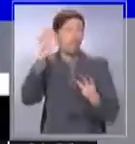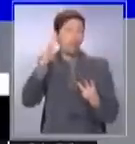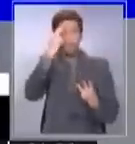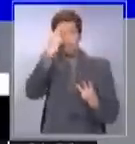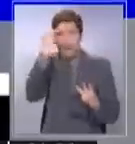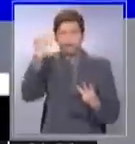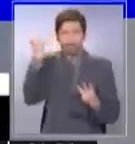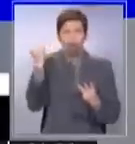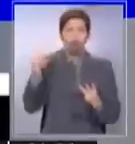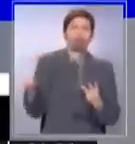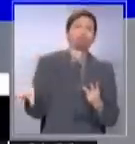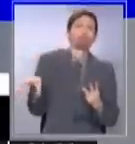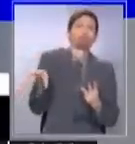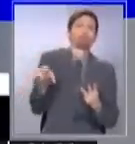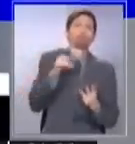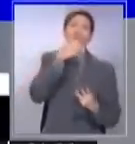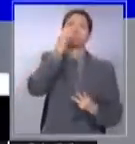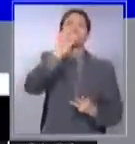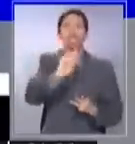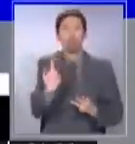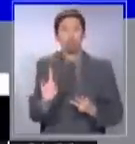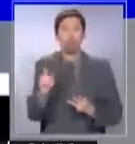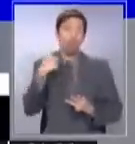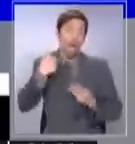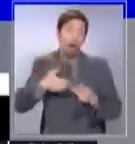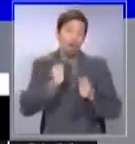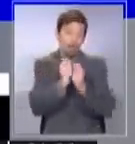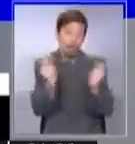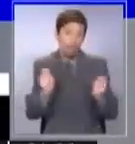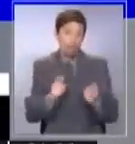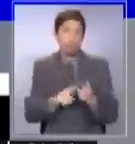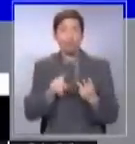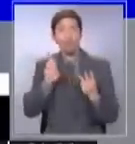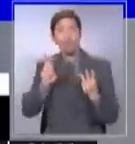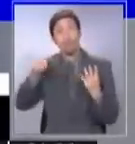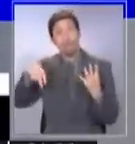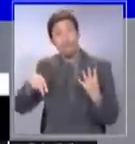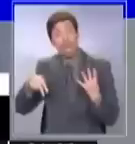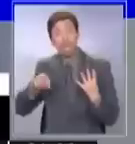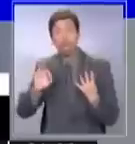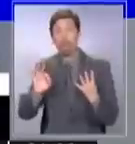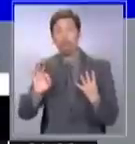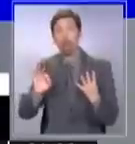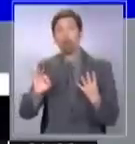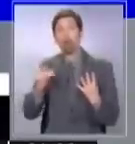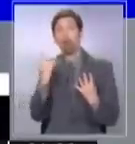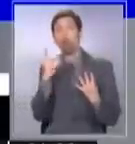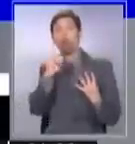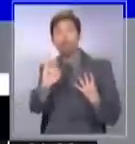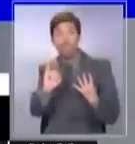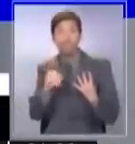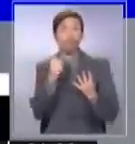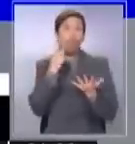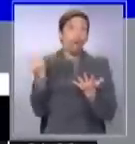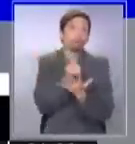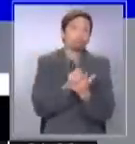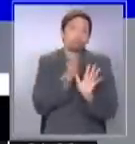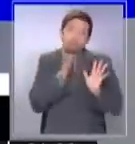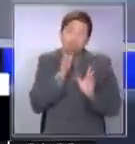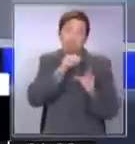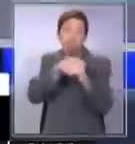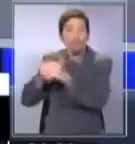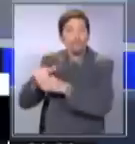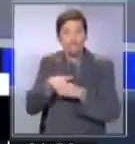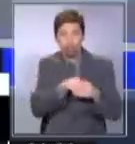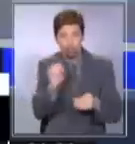por chile y Esperamos que Quienes más quieran de renovación nacional o de la unión demócrata independiente pueden participar también de la primaria pero